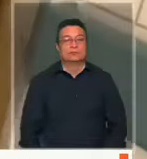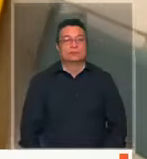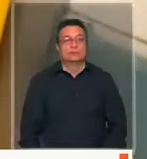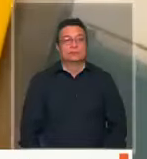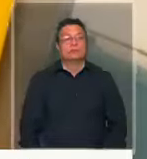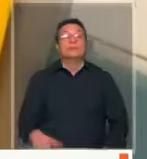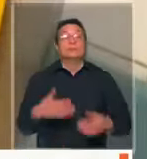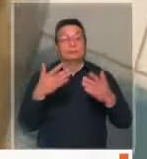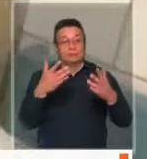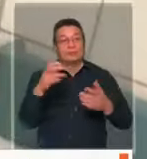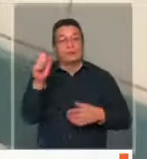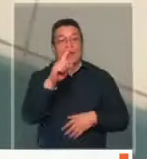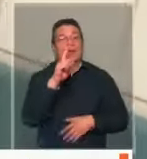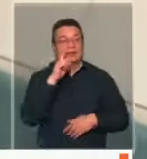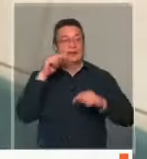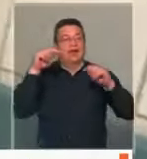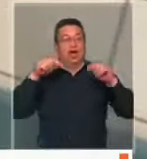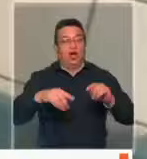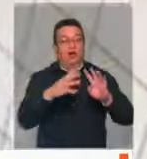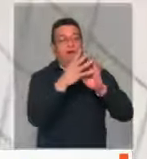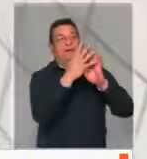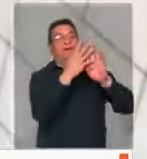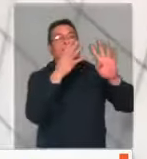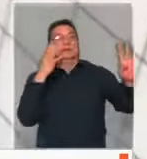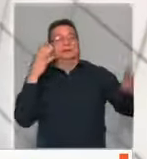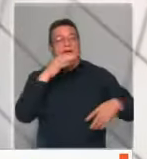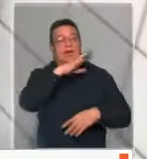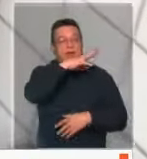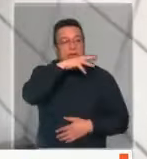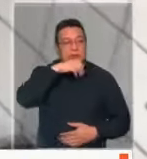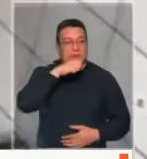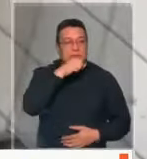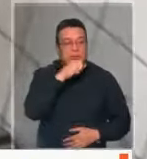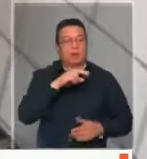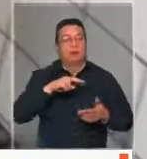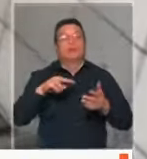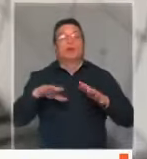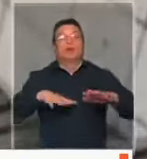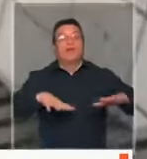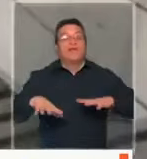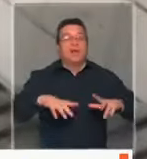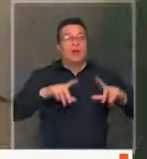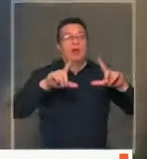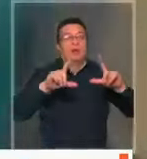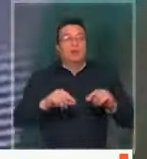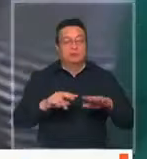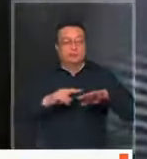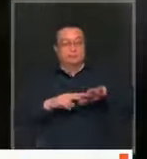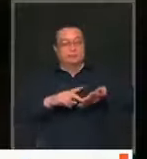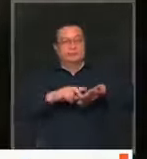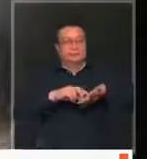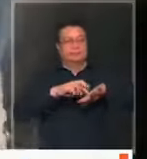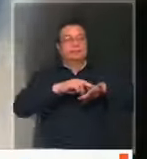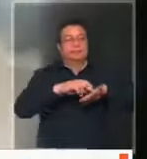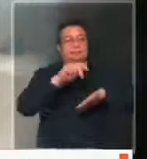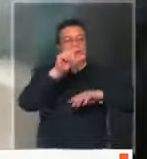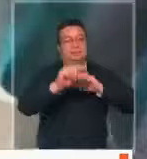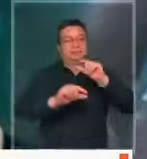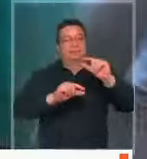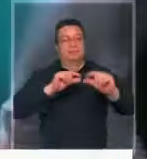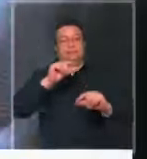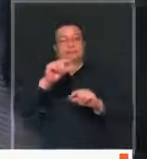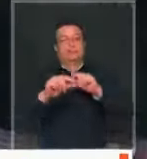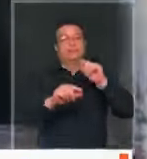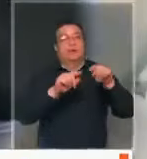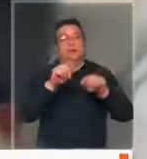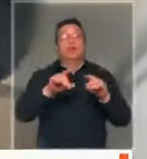Así estaba también hoy. Mismas filas, adultos mayores con problemas de movilidad intentando subir peldaño a peldaño. La razón es